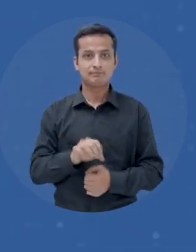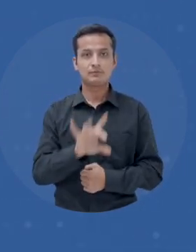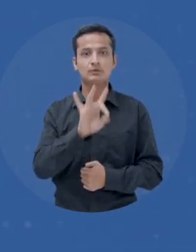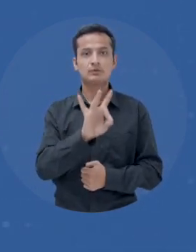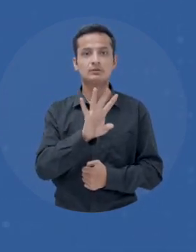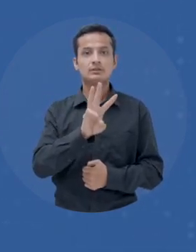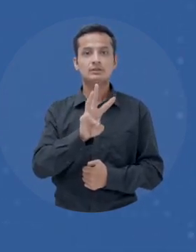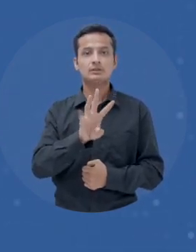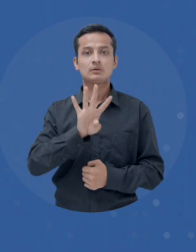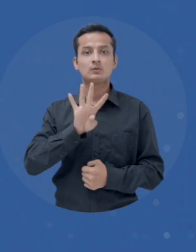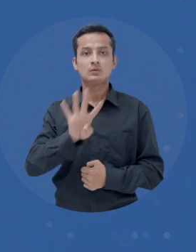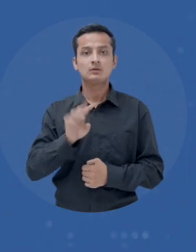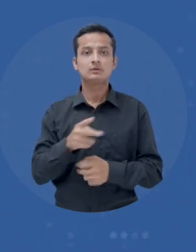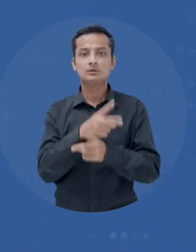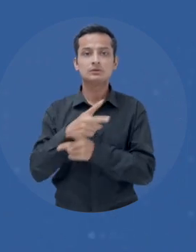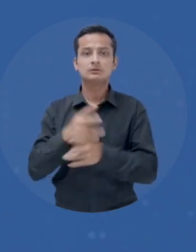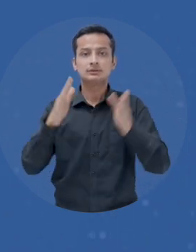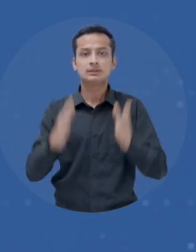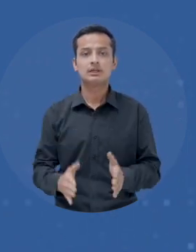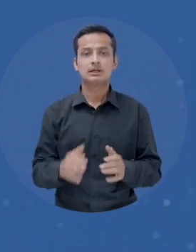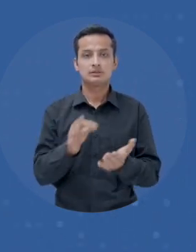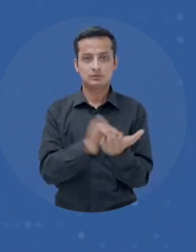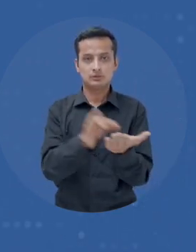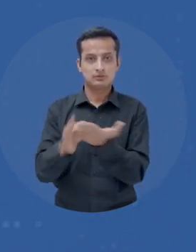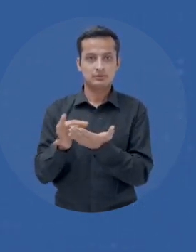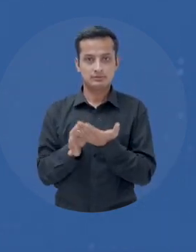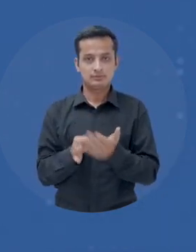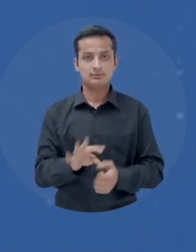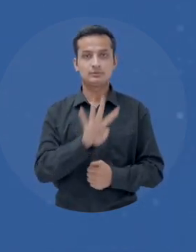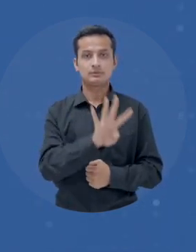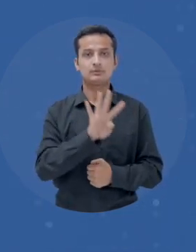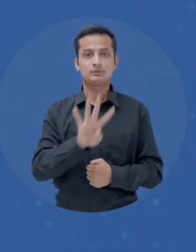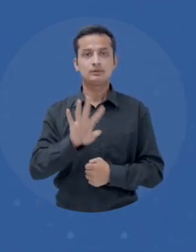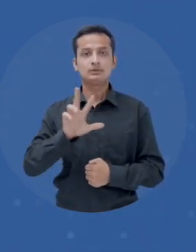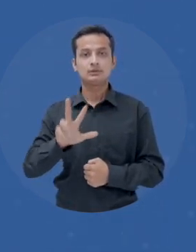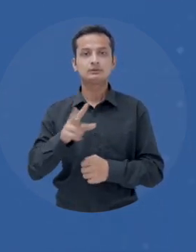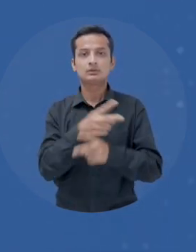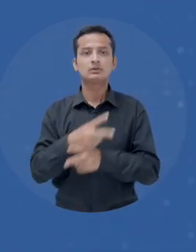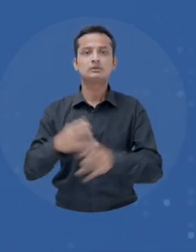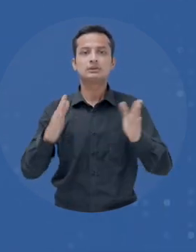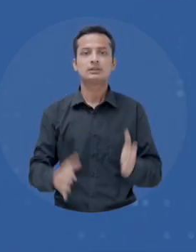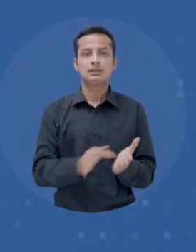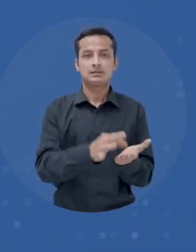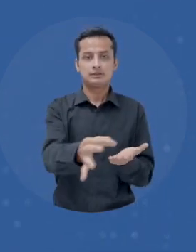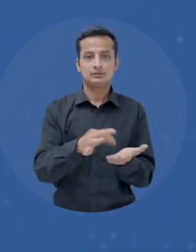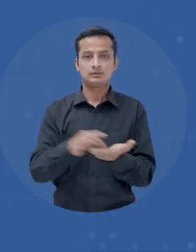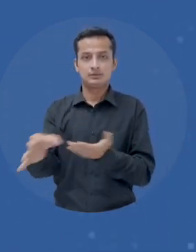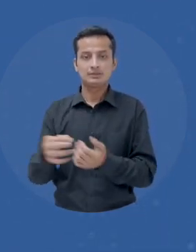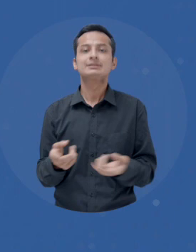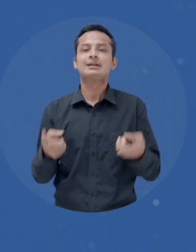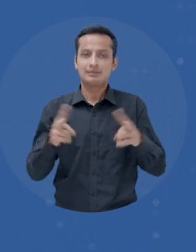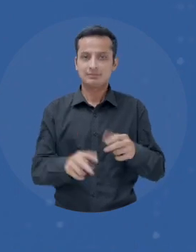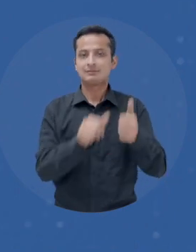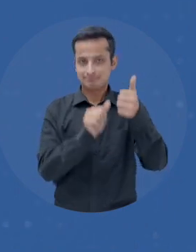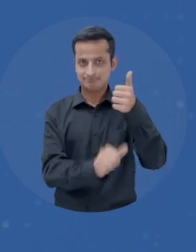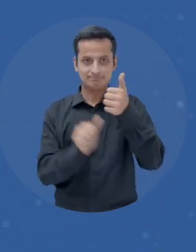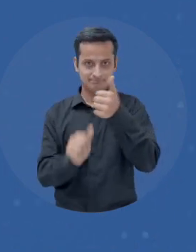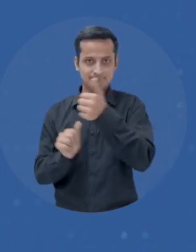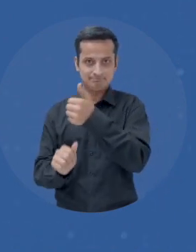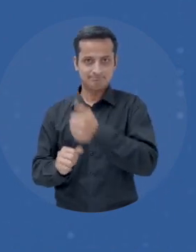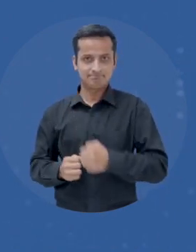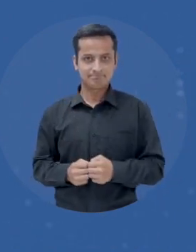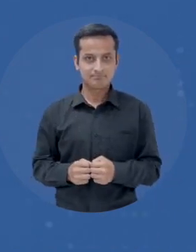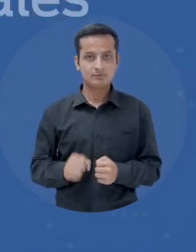provinciales, 864 concejales urbanos, 443 concejales rurales y sus